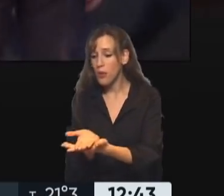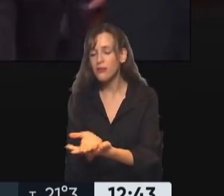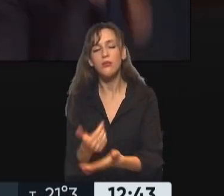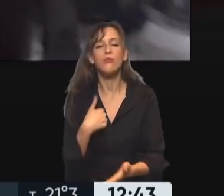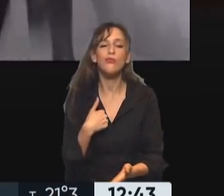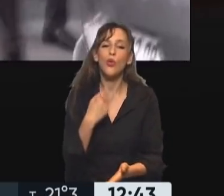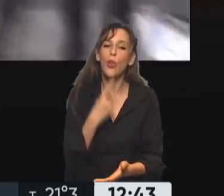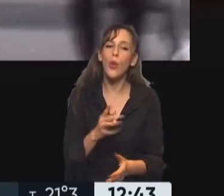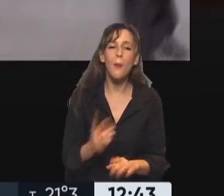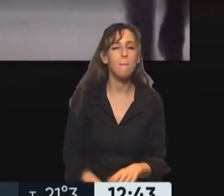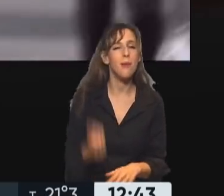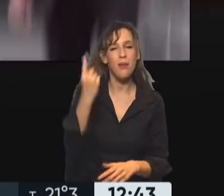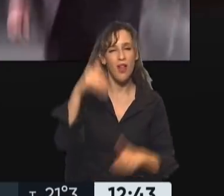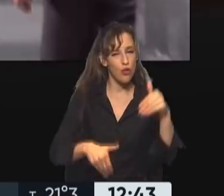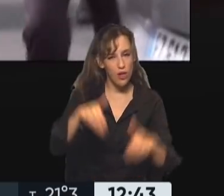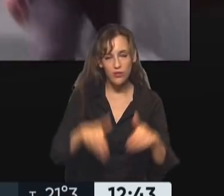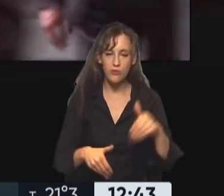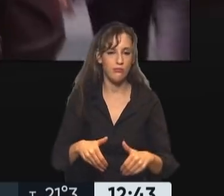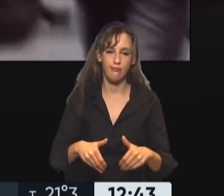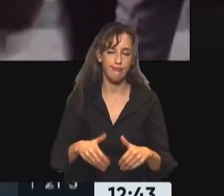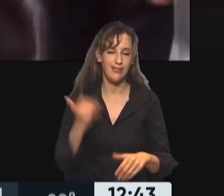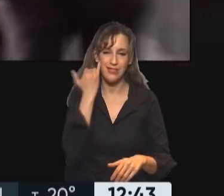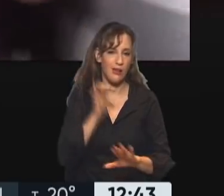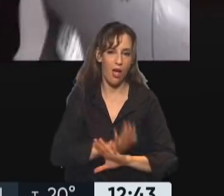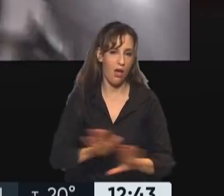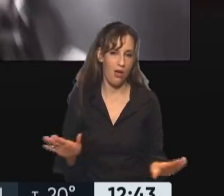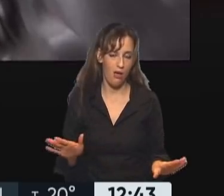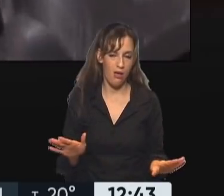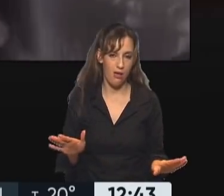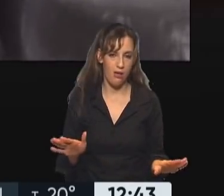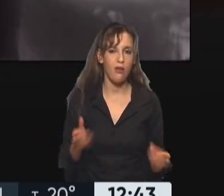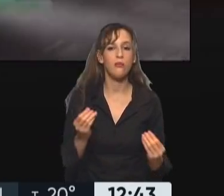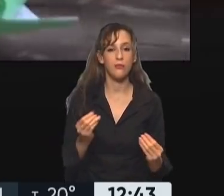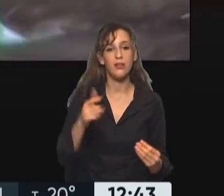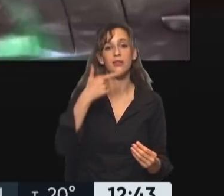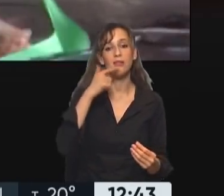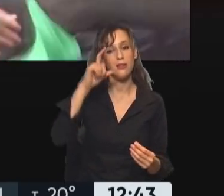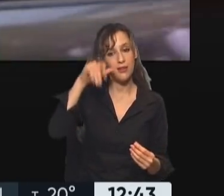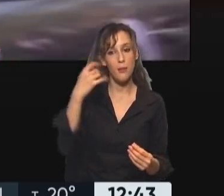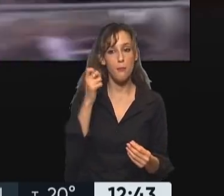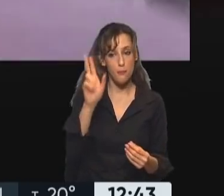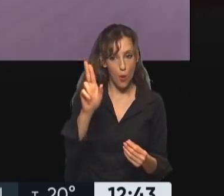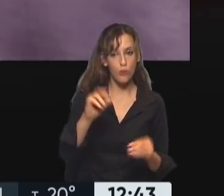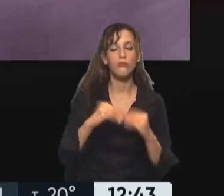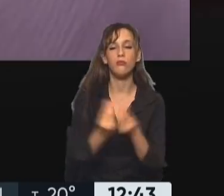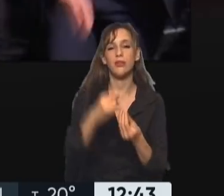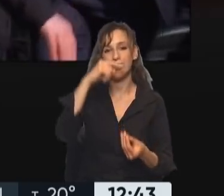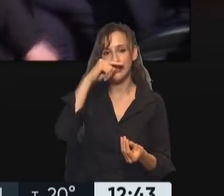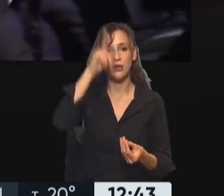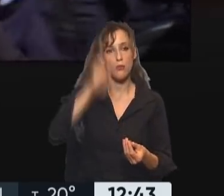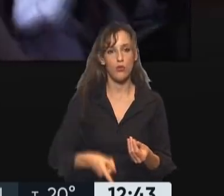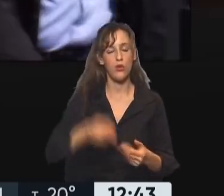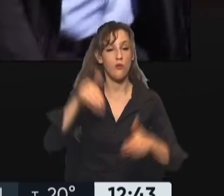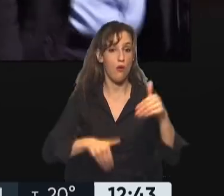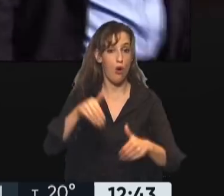diría que en la primera vuelta, por derecha, ya se rompió. Ya se rompió con Éric Zemmour, que obtuvo finalmente el 7% de los votos, un poco